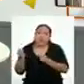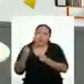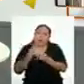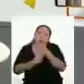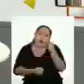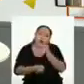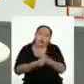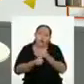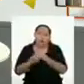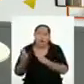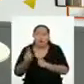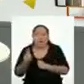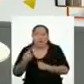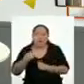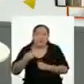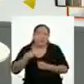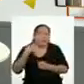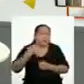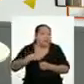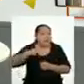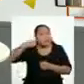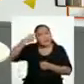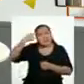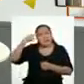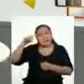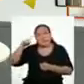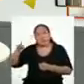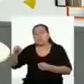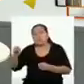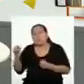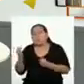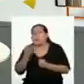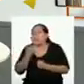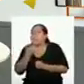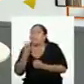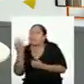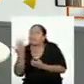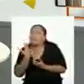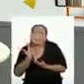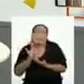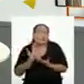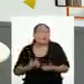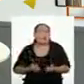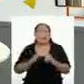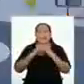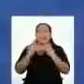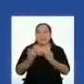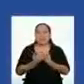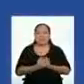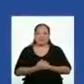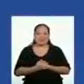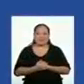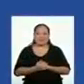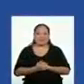confianza, que yo siempre he pensado que tú eres mi pariente favorito de toda la familia. ¡Gracias!